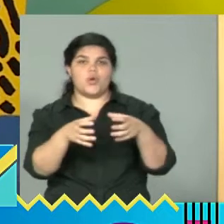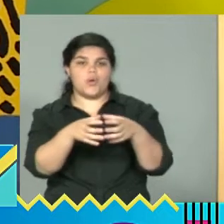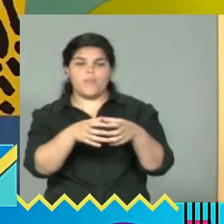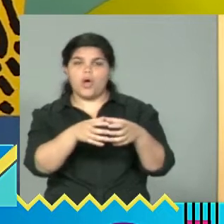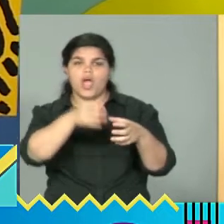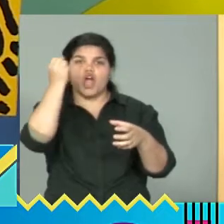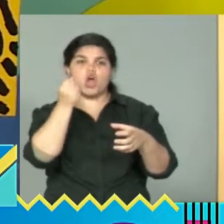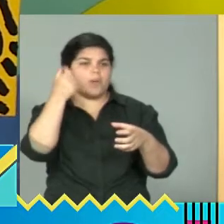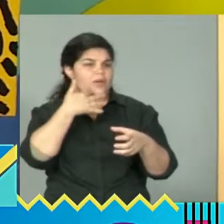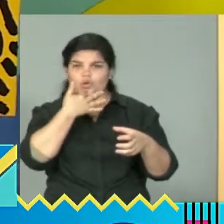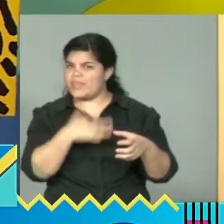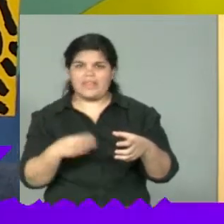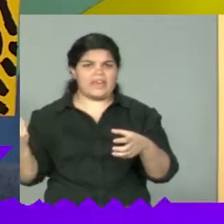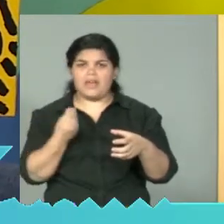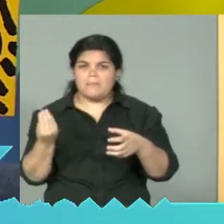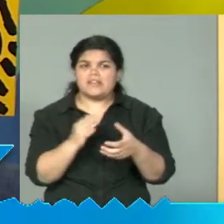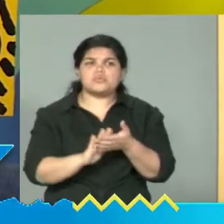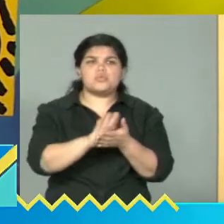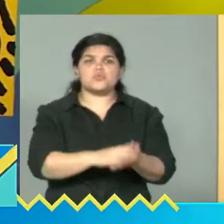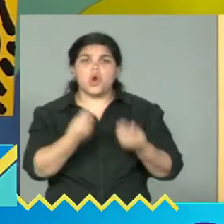ni mucho menos cómo resolverlo.